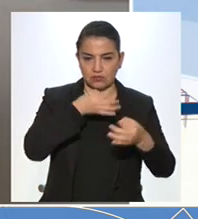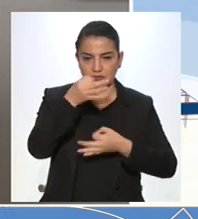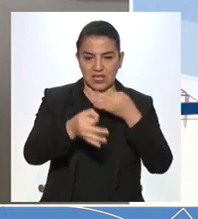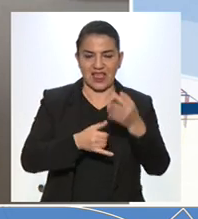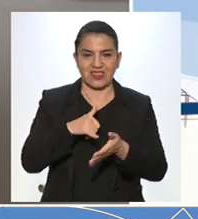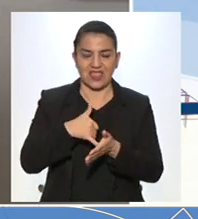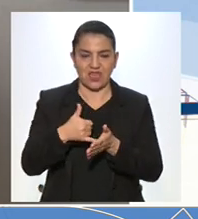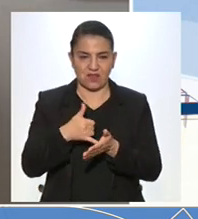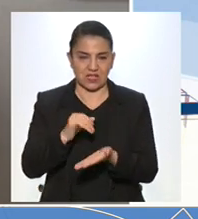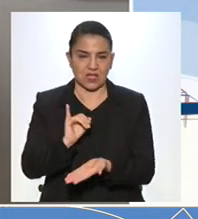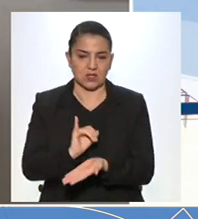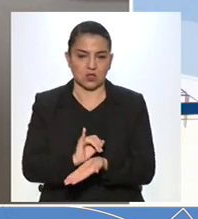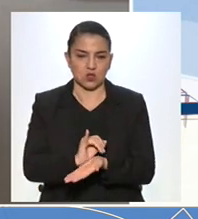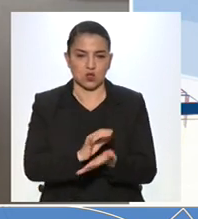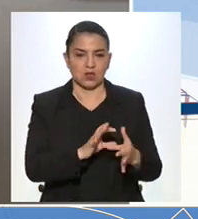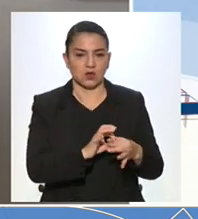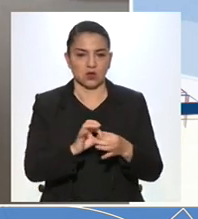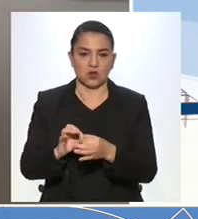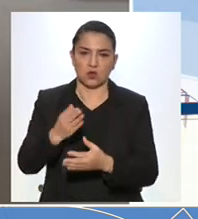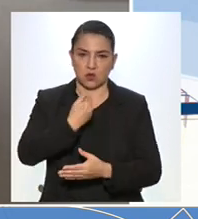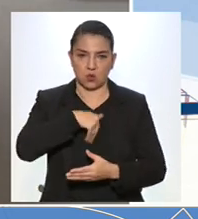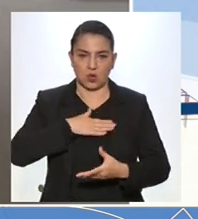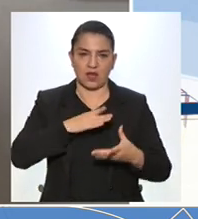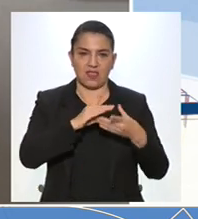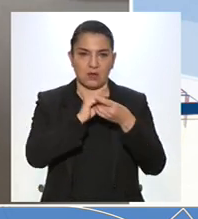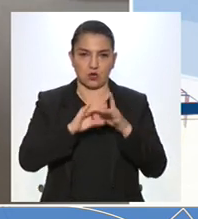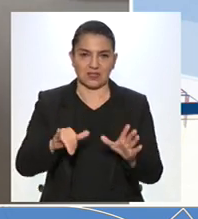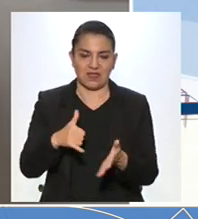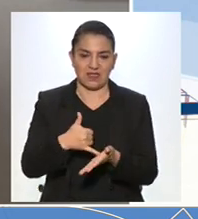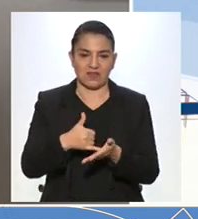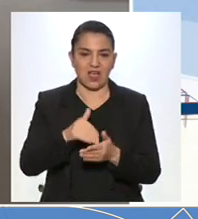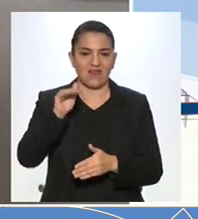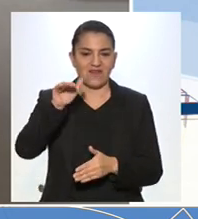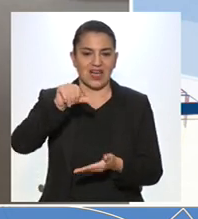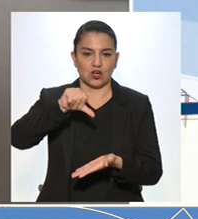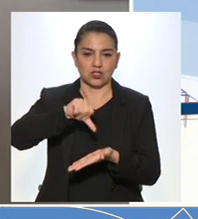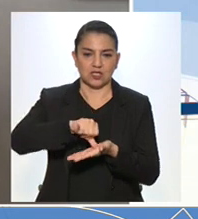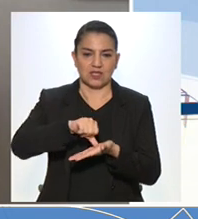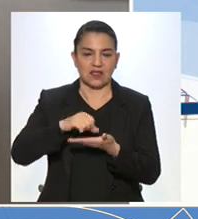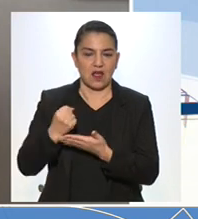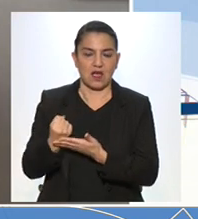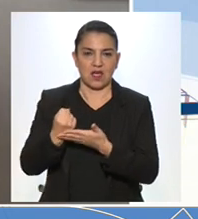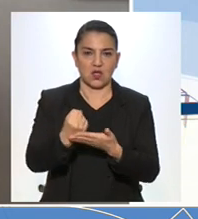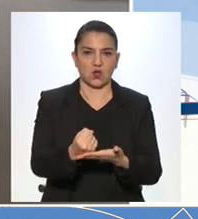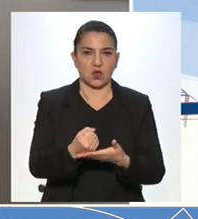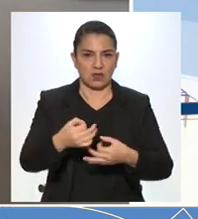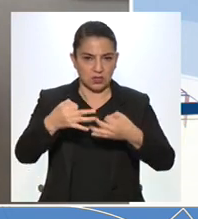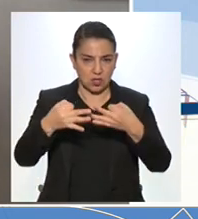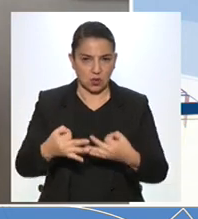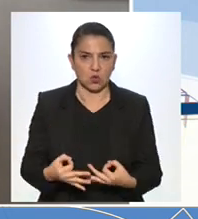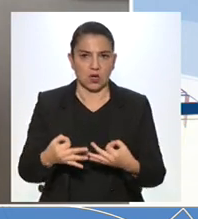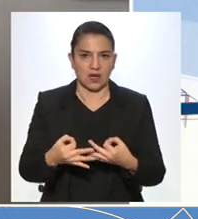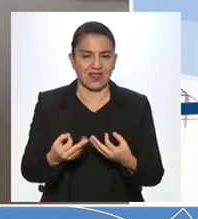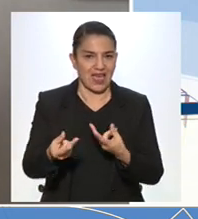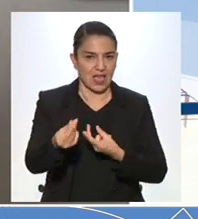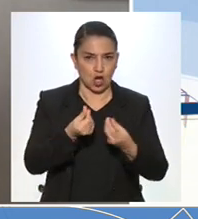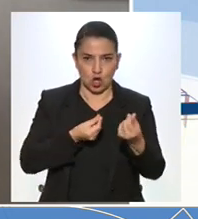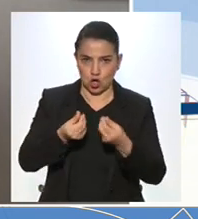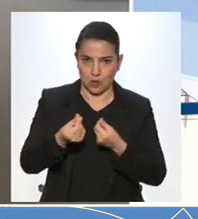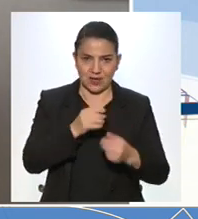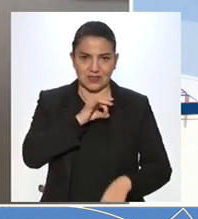nuestra institucionalidad y con ello nuestra democracia. El Banco Central ha sido un aporte para la estabilidad del entorno macroeconómico del